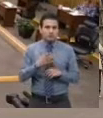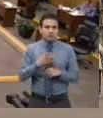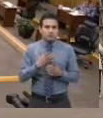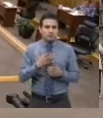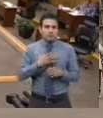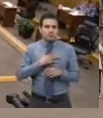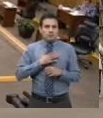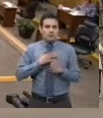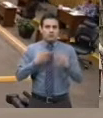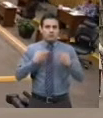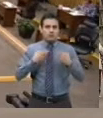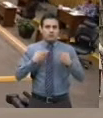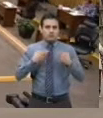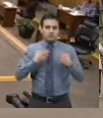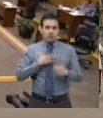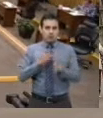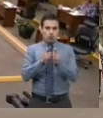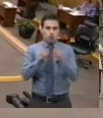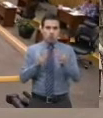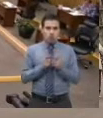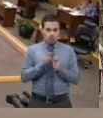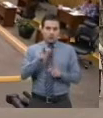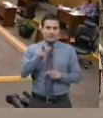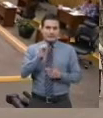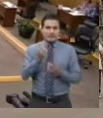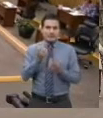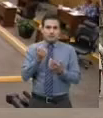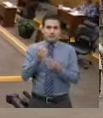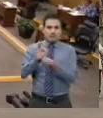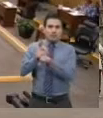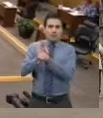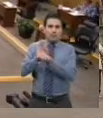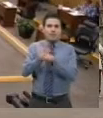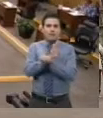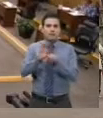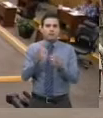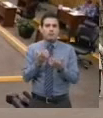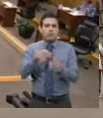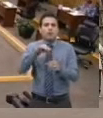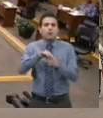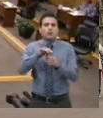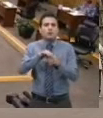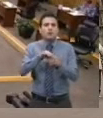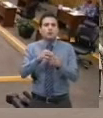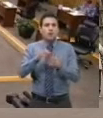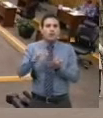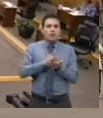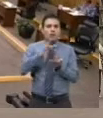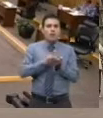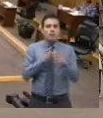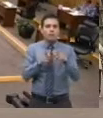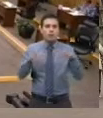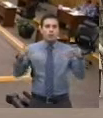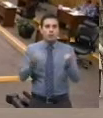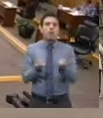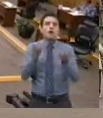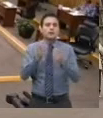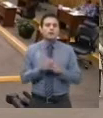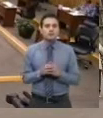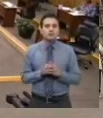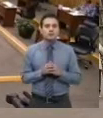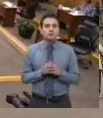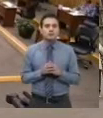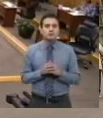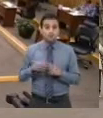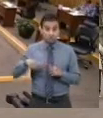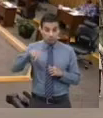pero nunca se dice cómo esas opiniones se transforman en votos. Yo les preguntaría, ¿cómo pueden saber cuántos